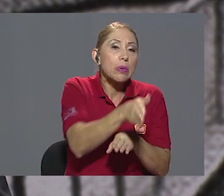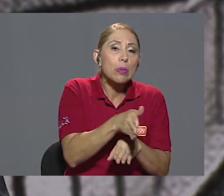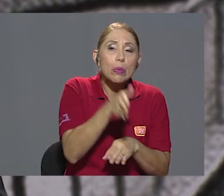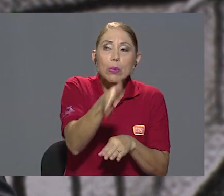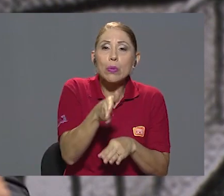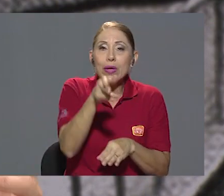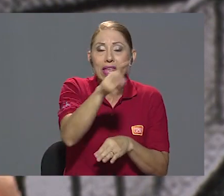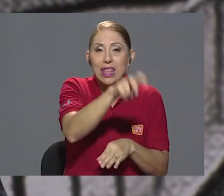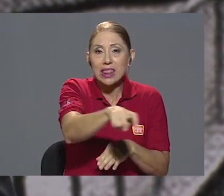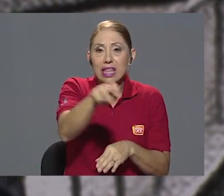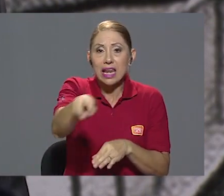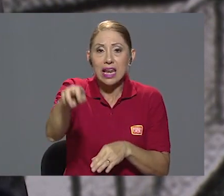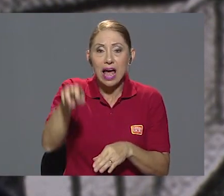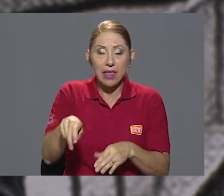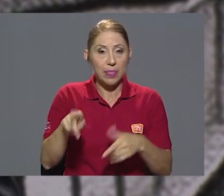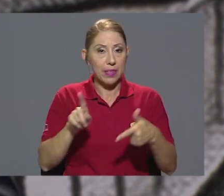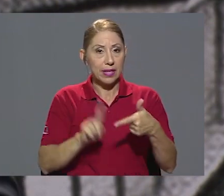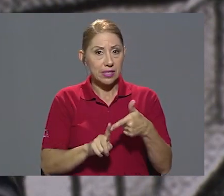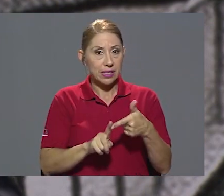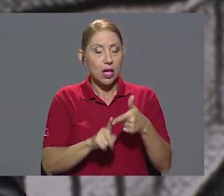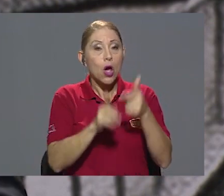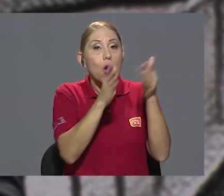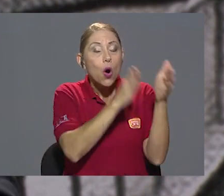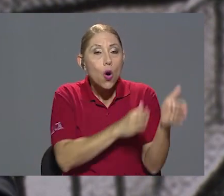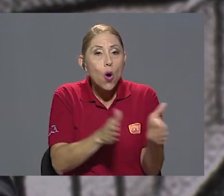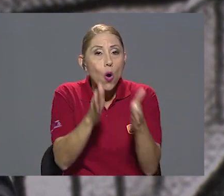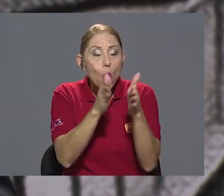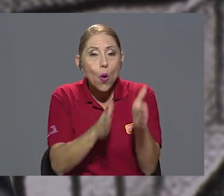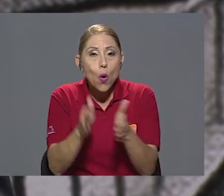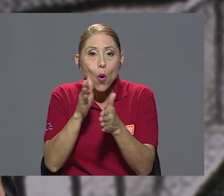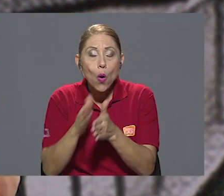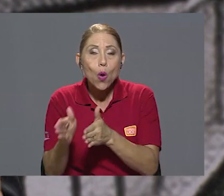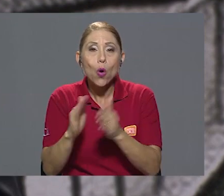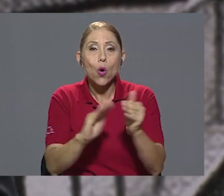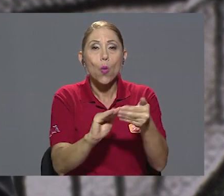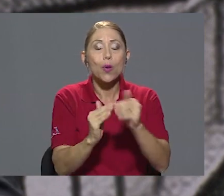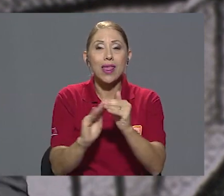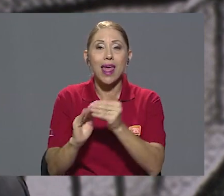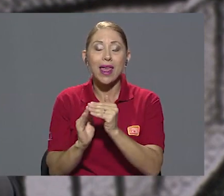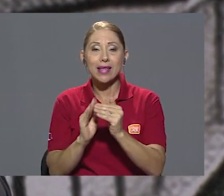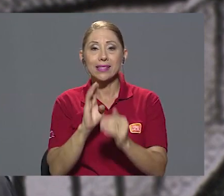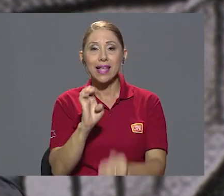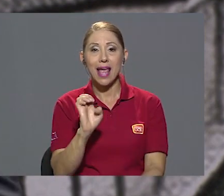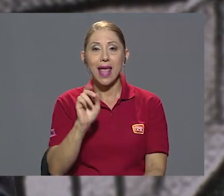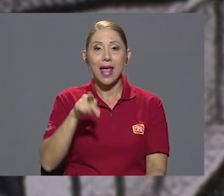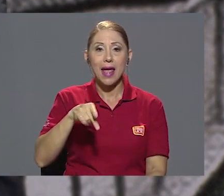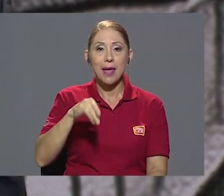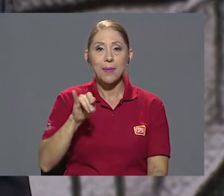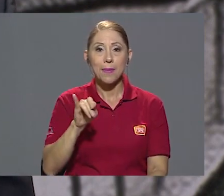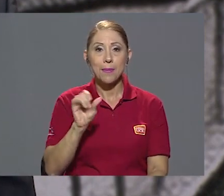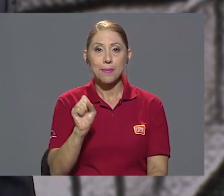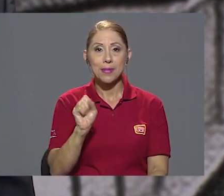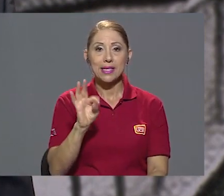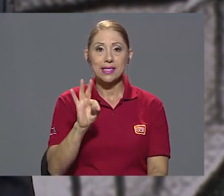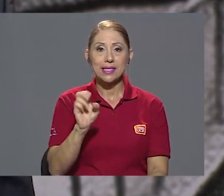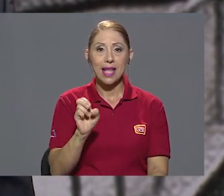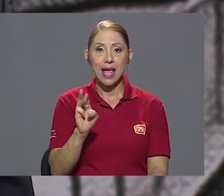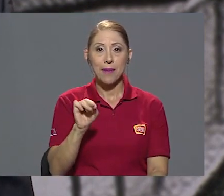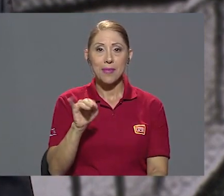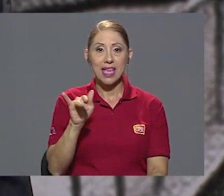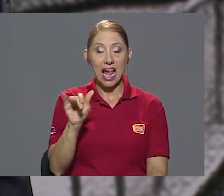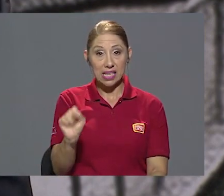a través de la formación de las comunidades epistémicas, en el caso de la UNA, que es una apuesta que se